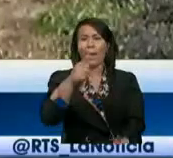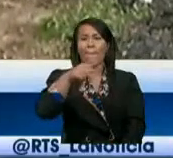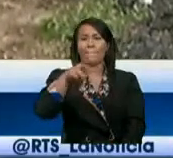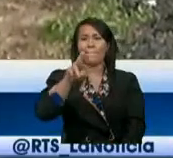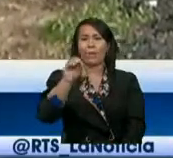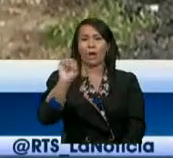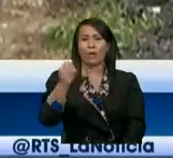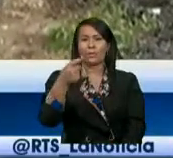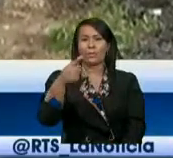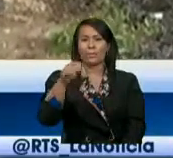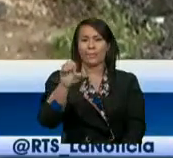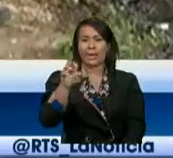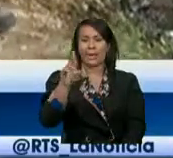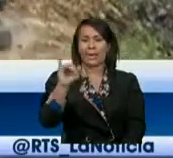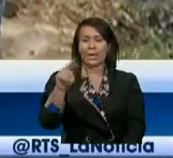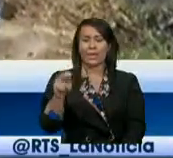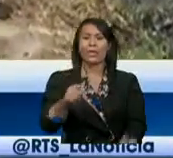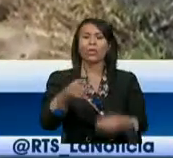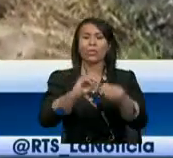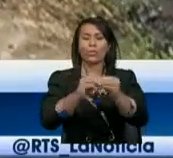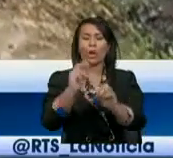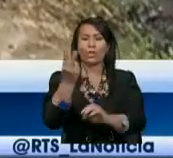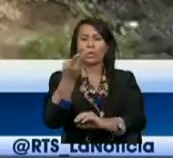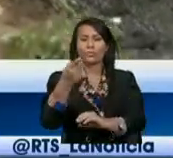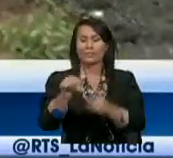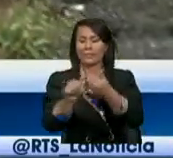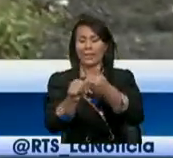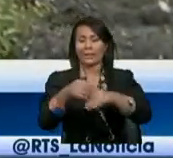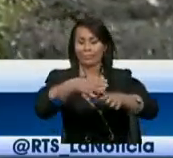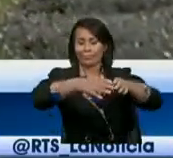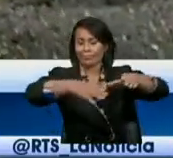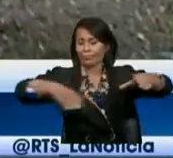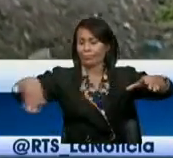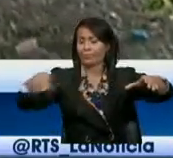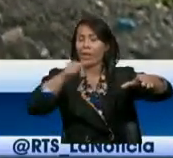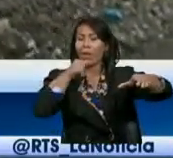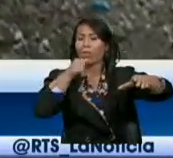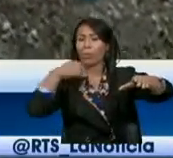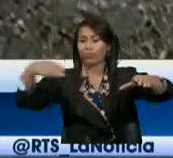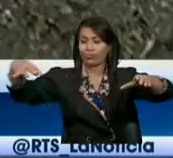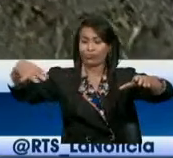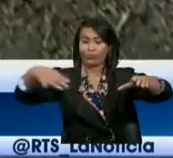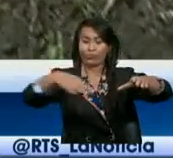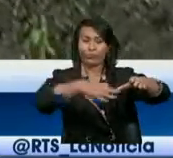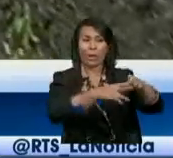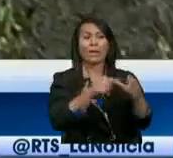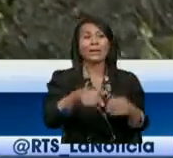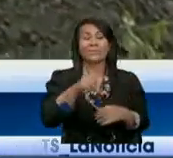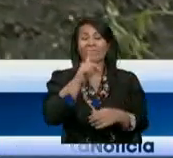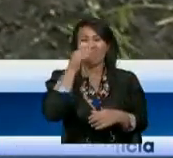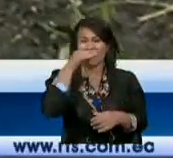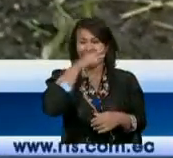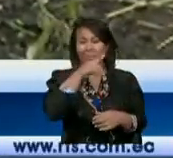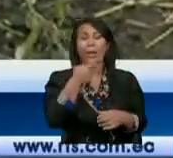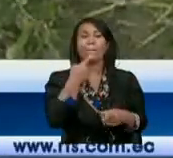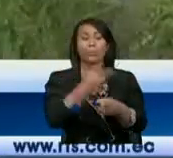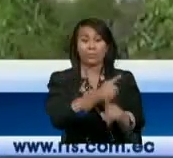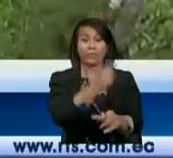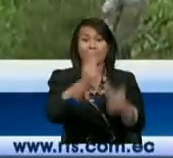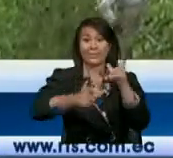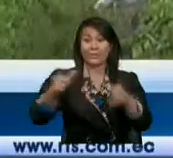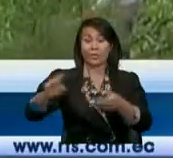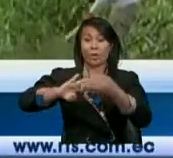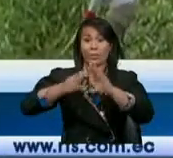2 y que convive junto a un canal de evacuación de aguas. Allí se llevó a cabo una minga de